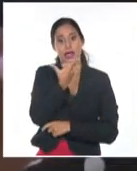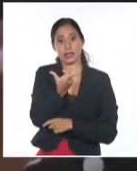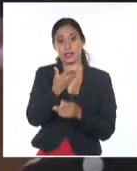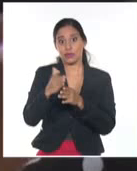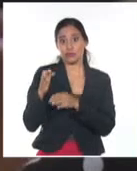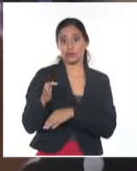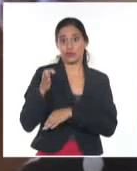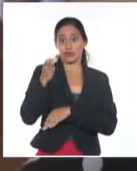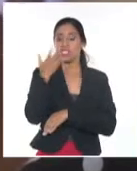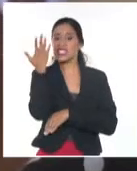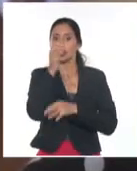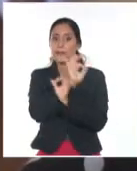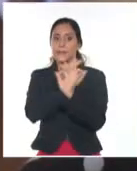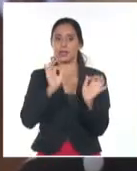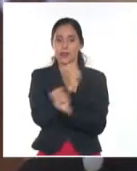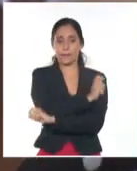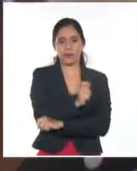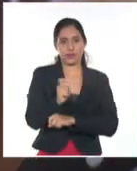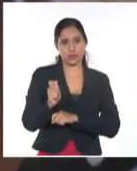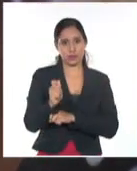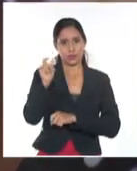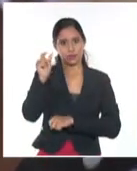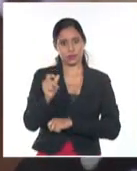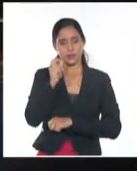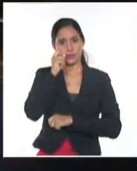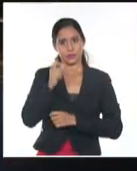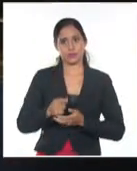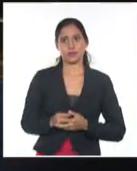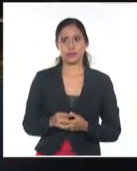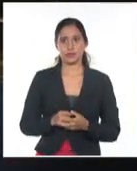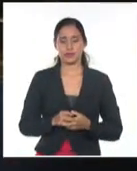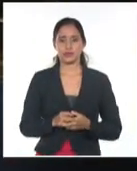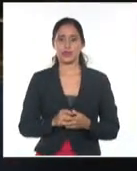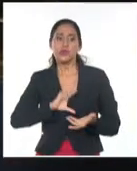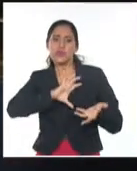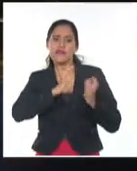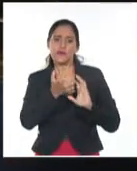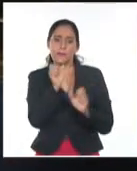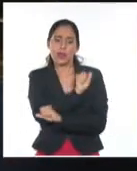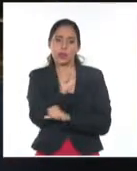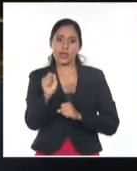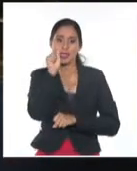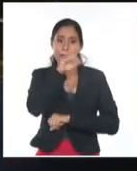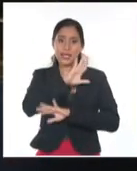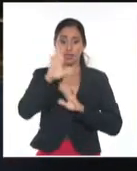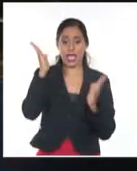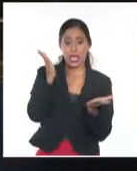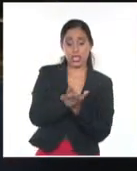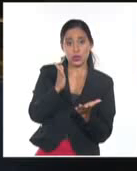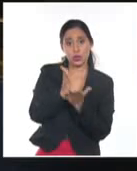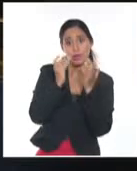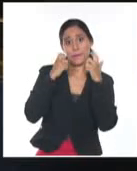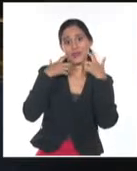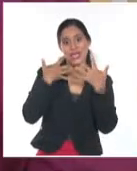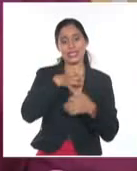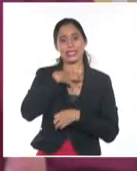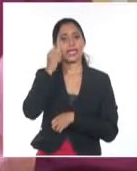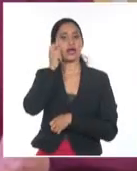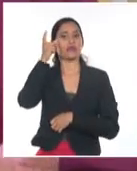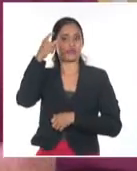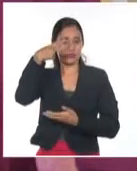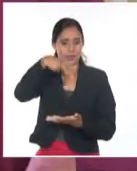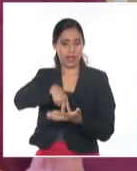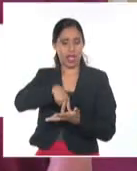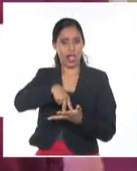al maestro Francisco Alonso. Es una forma de lograr que cuando ellos terminen sus estudios ya tengan una experiencia encima del escenario.